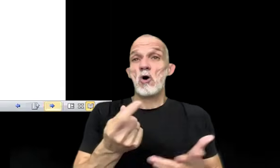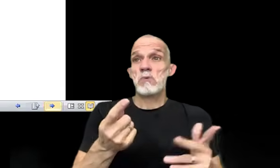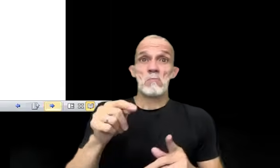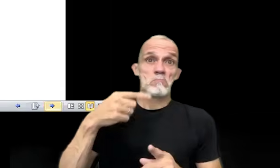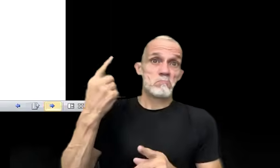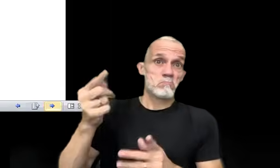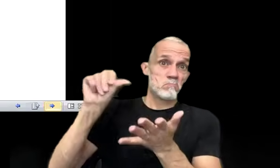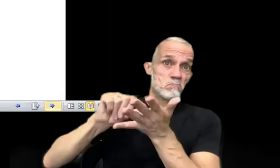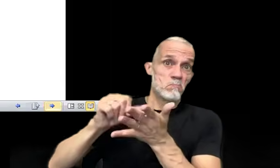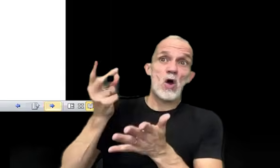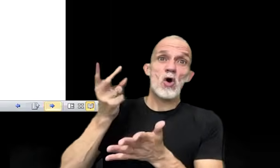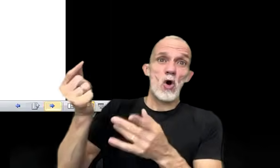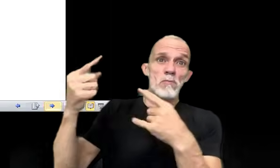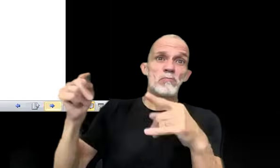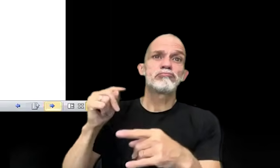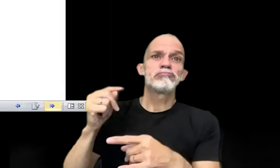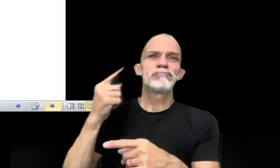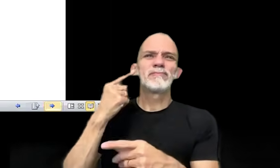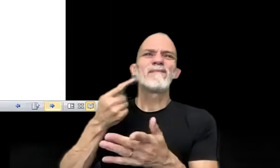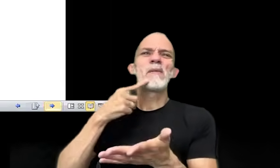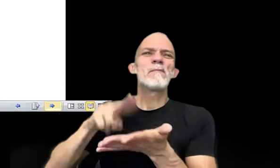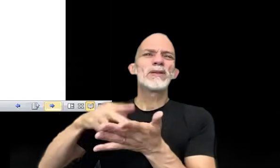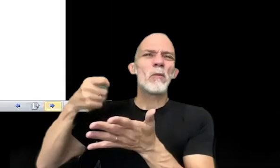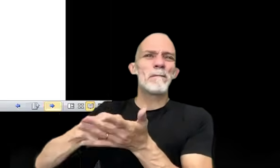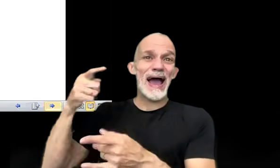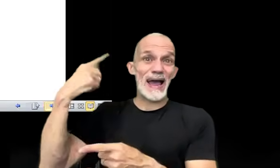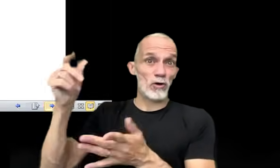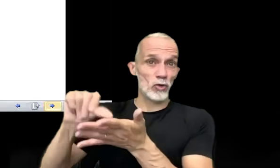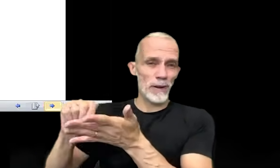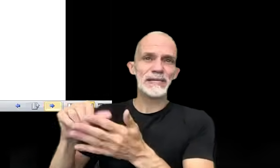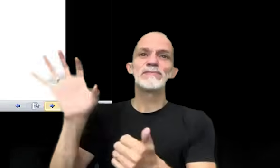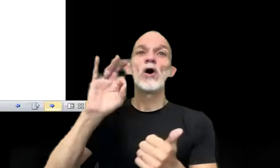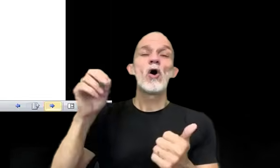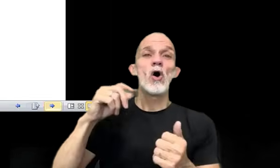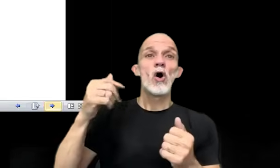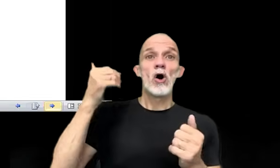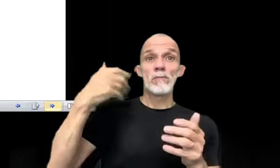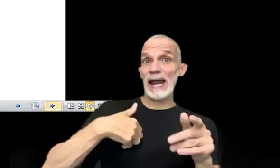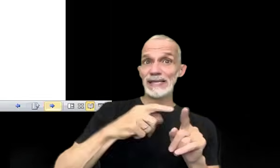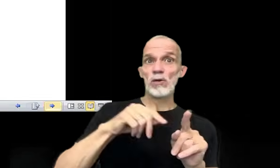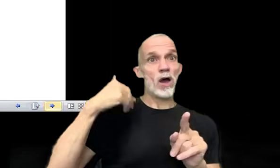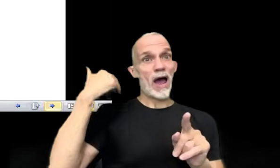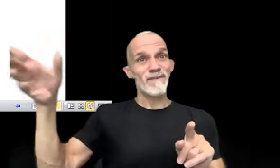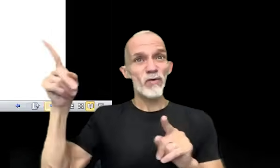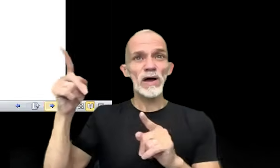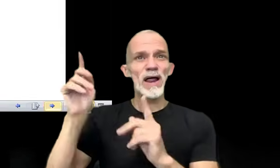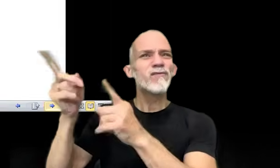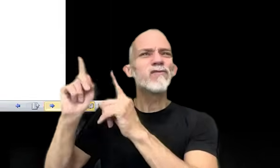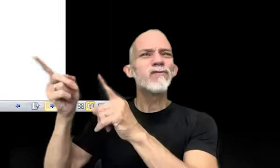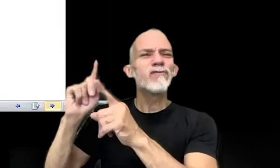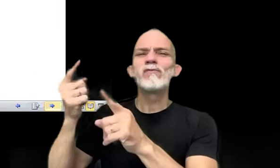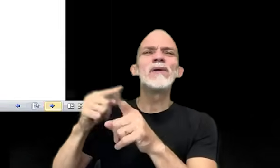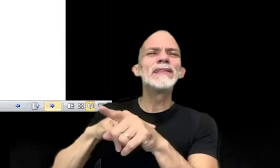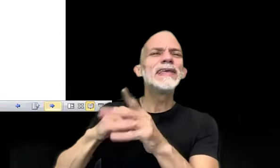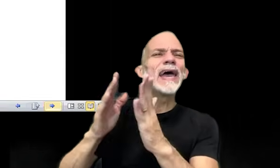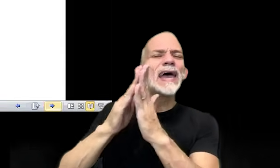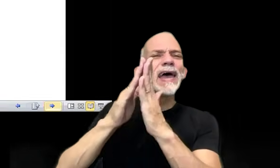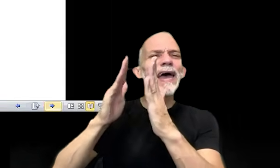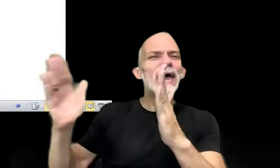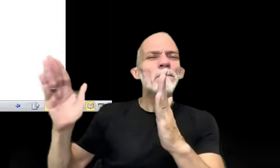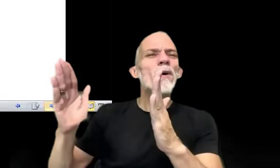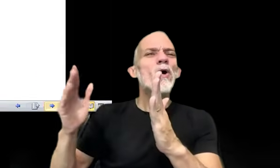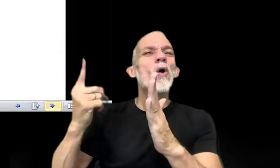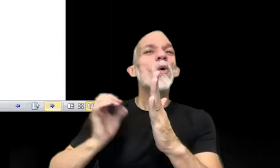fiscal en un estado extranjero o permanecer fuera del estado argentino por un